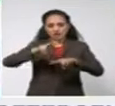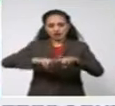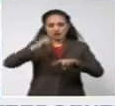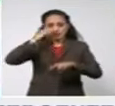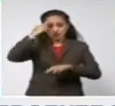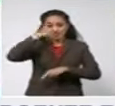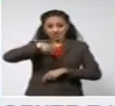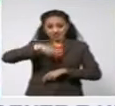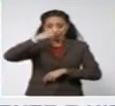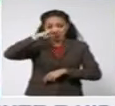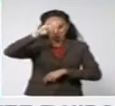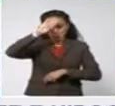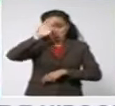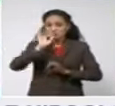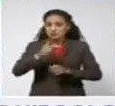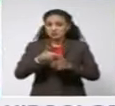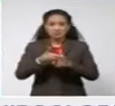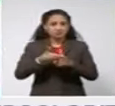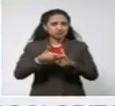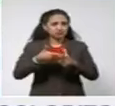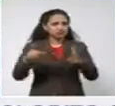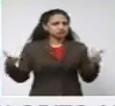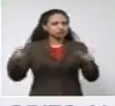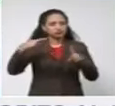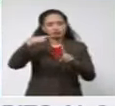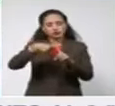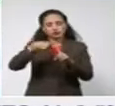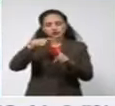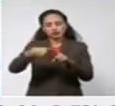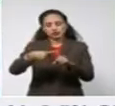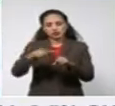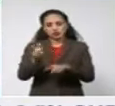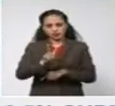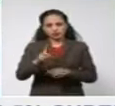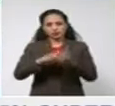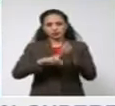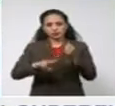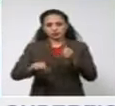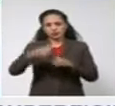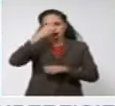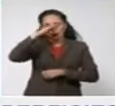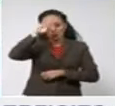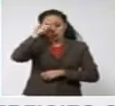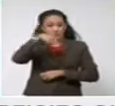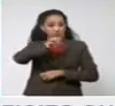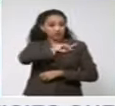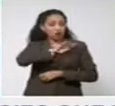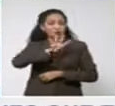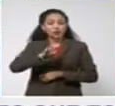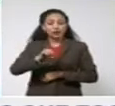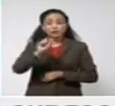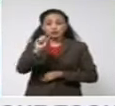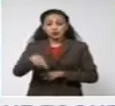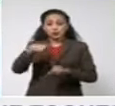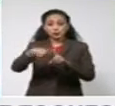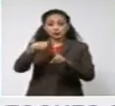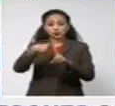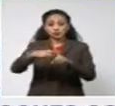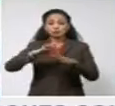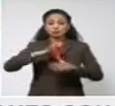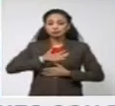que siguen marcando el curso de la epidemia en nuestro país. Ayer los 40 casos positivos que se reportaron correspondían a